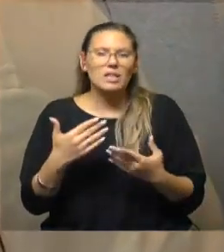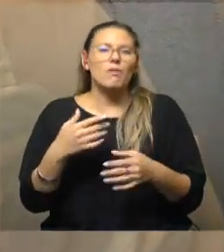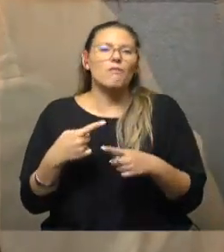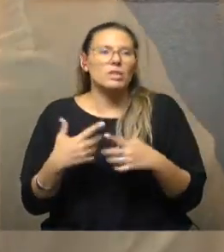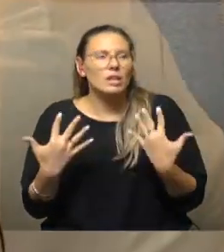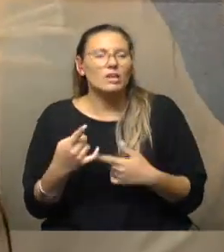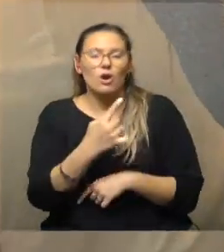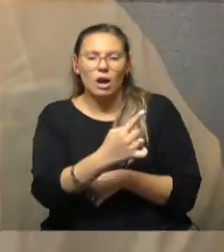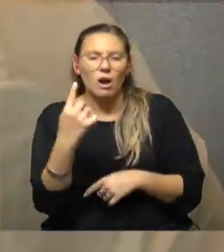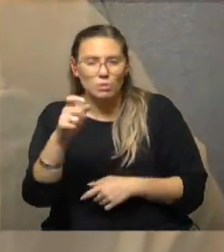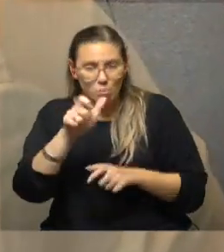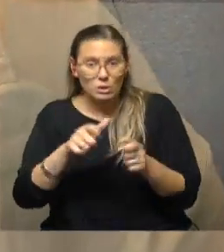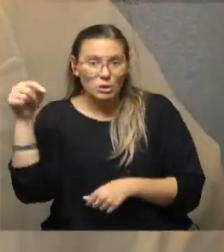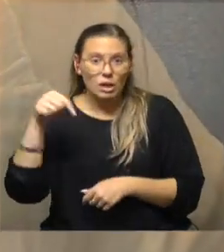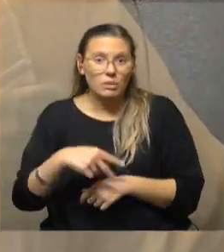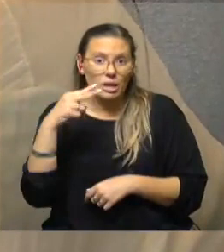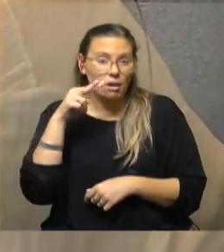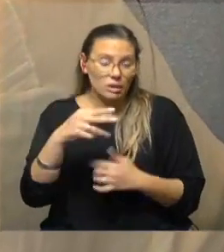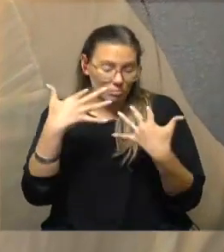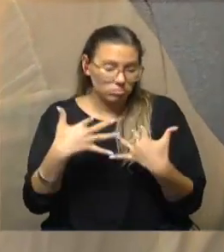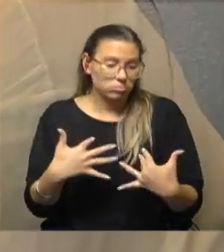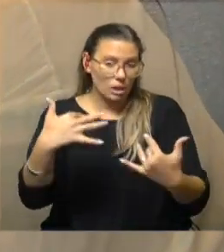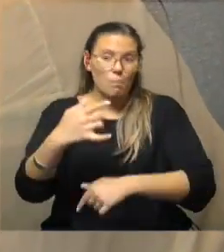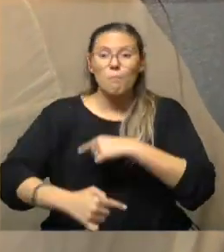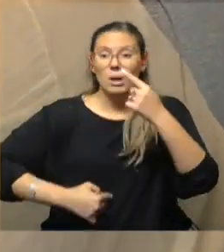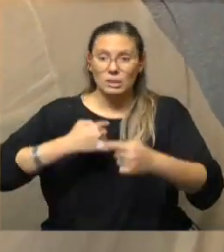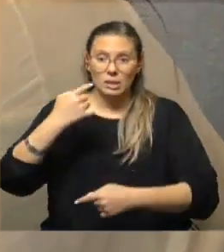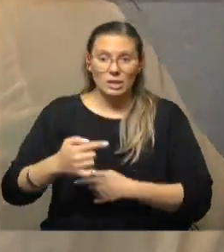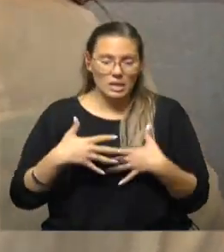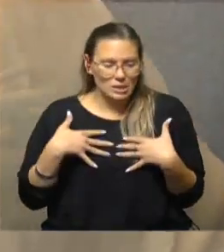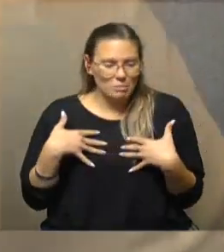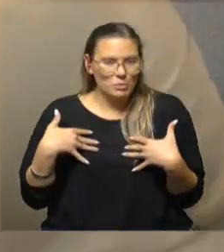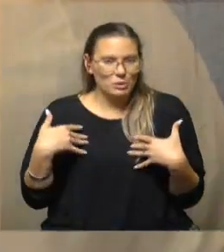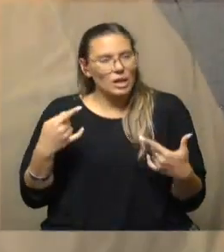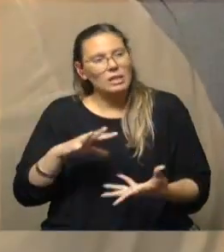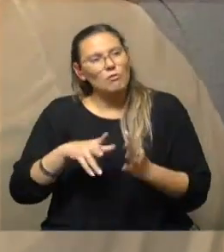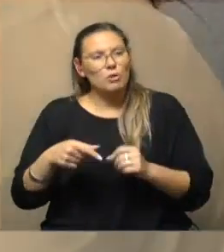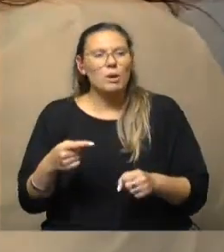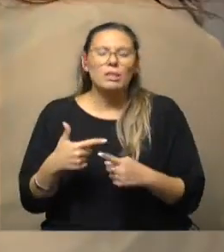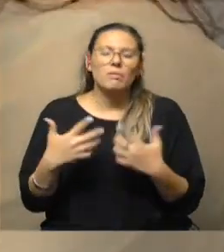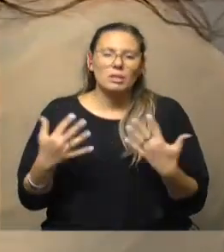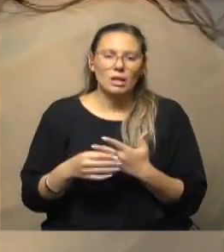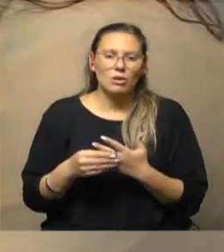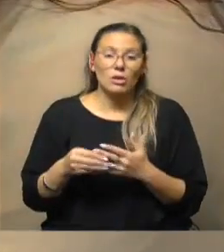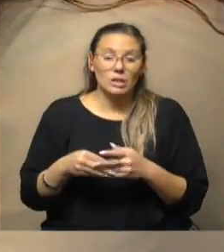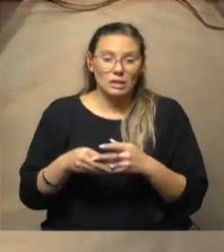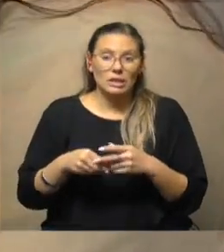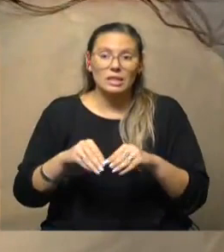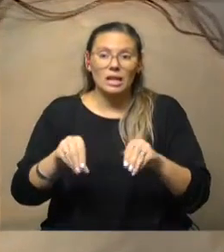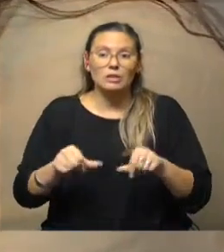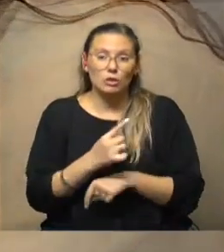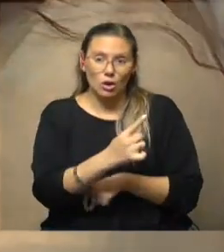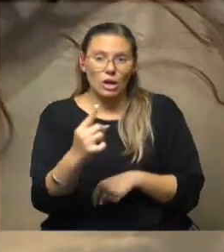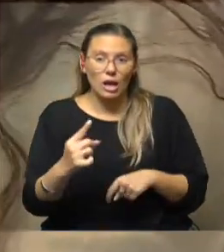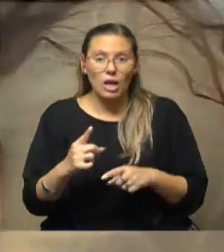cada uno. Yo creo que la gente que venga a ver el concierto mañana le emocionará esta celebración del territorio de cada uno, del